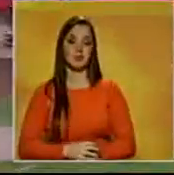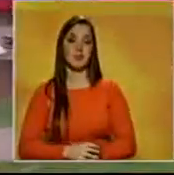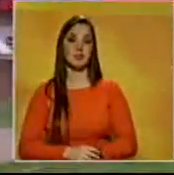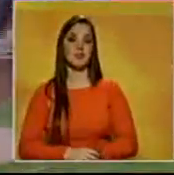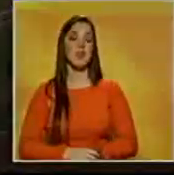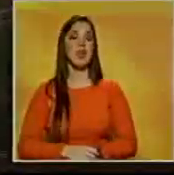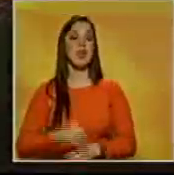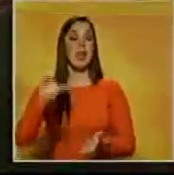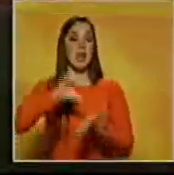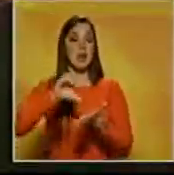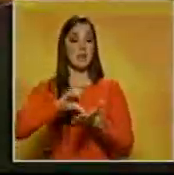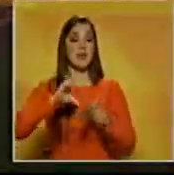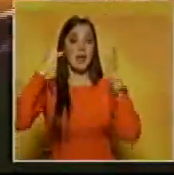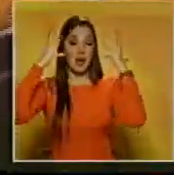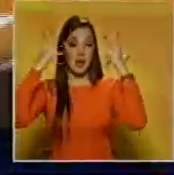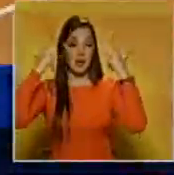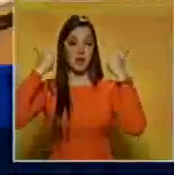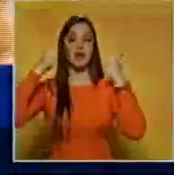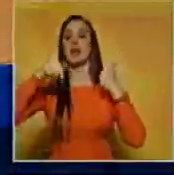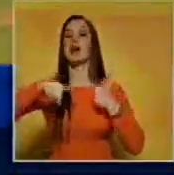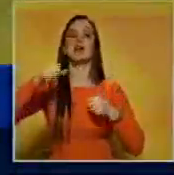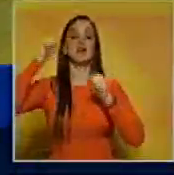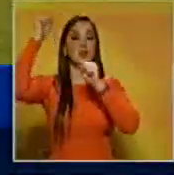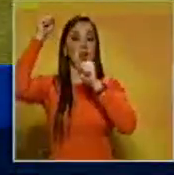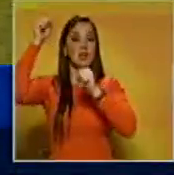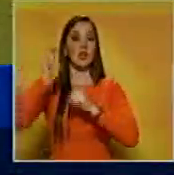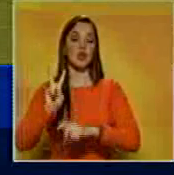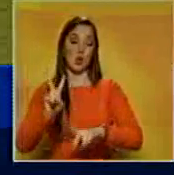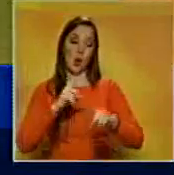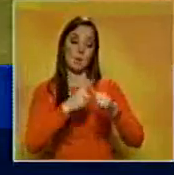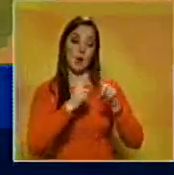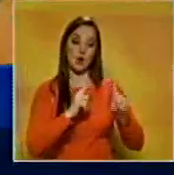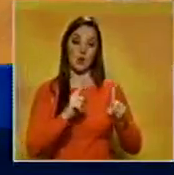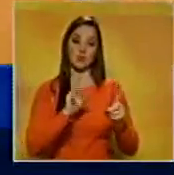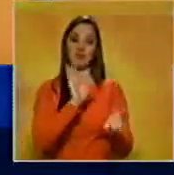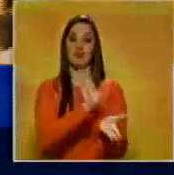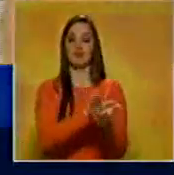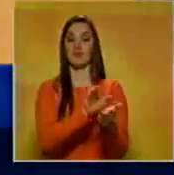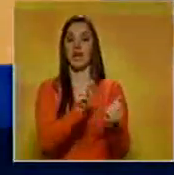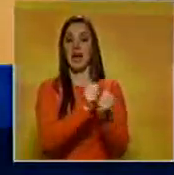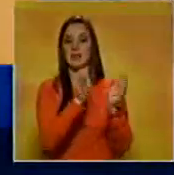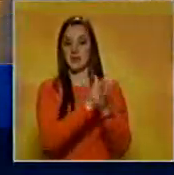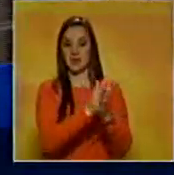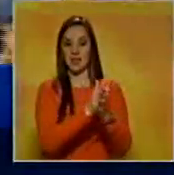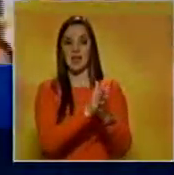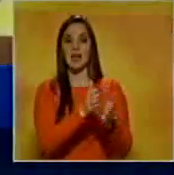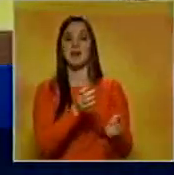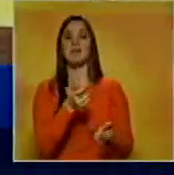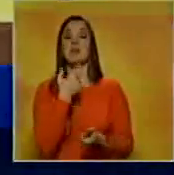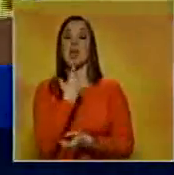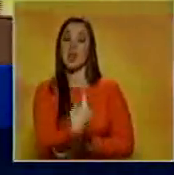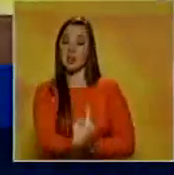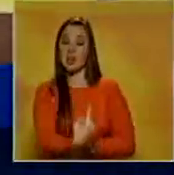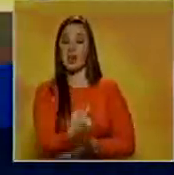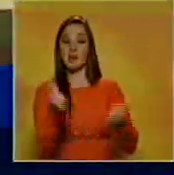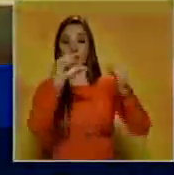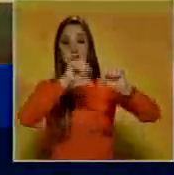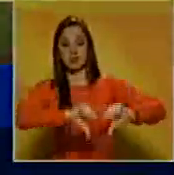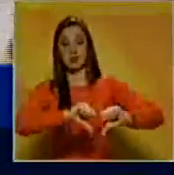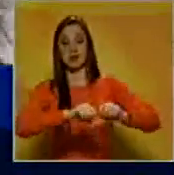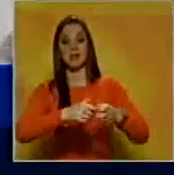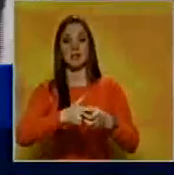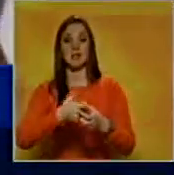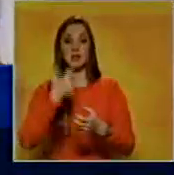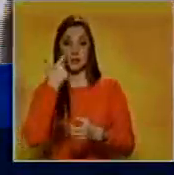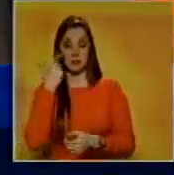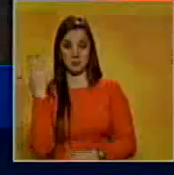En la capital, los Leones del Caracas superaron a Caribes de Anzoátegui 2-1. Los melenudos se fueron arriba en el primer inning con triple de Félix Pérez y ampliaron